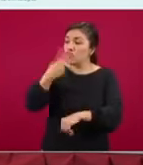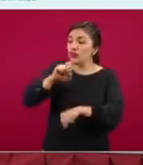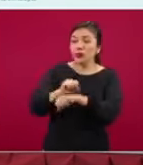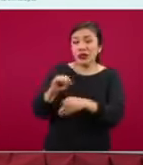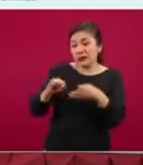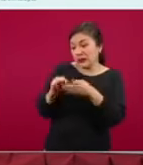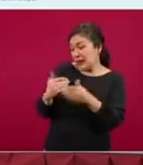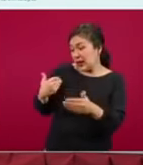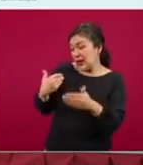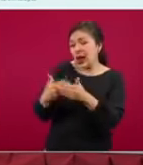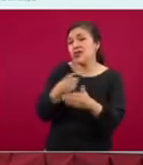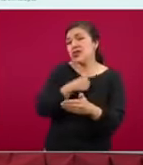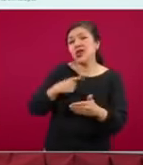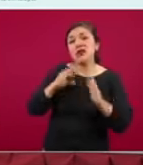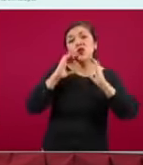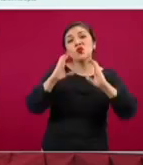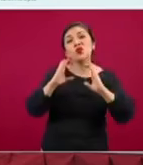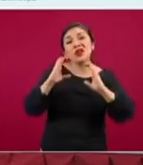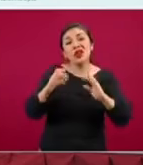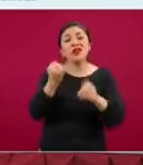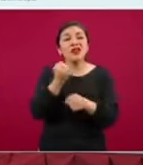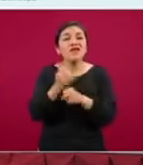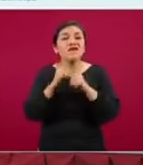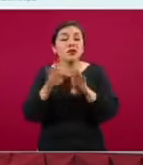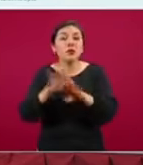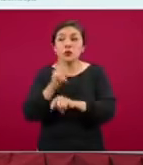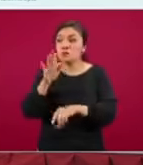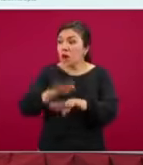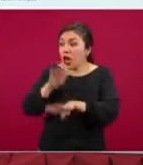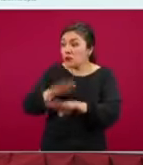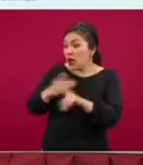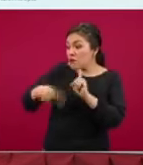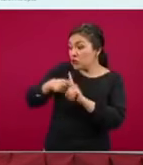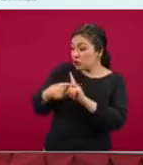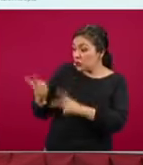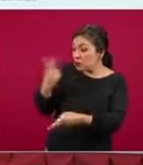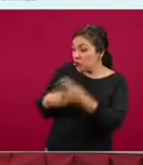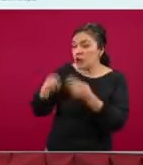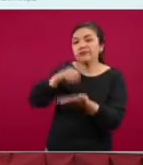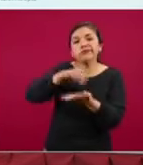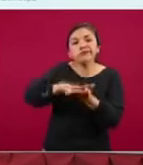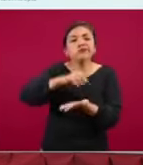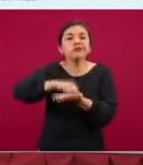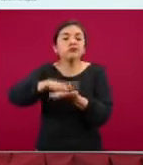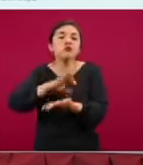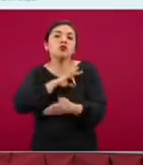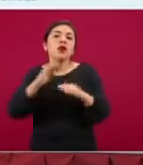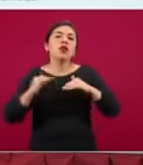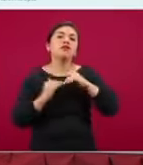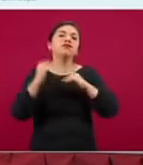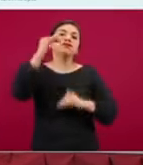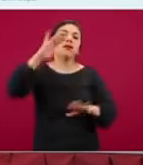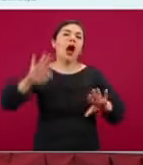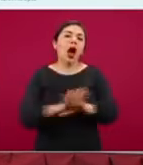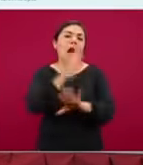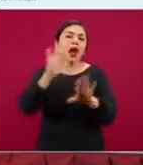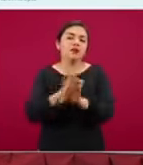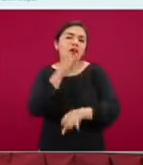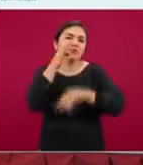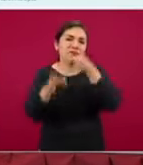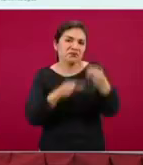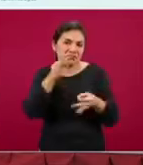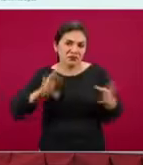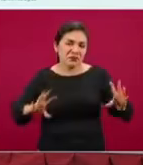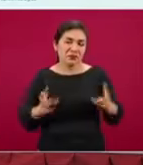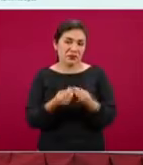verlas con cautela, en la medida que una vez que se van confirmando los casos o se van integrando por efectos de la notificación más